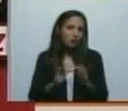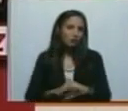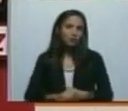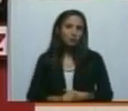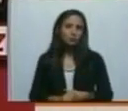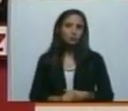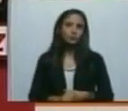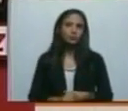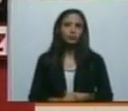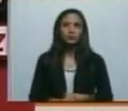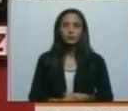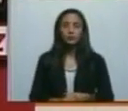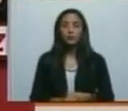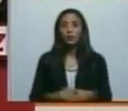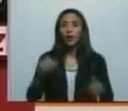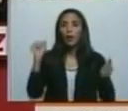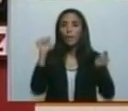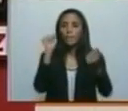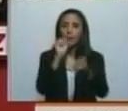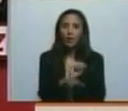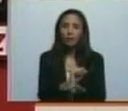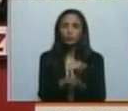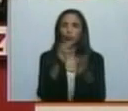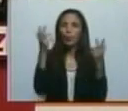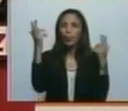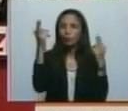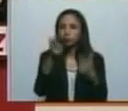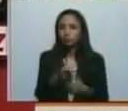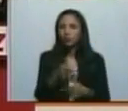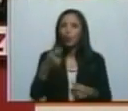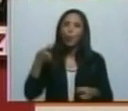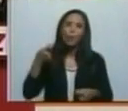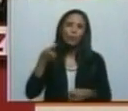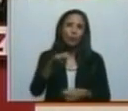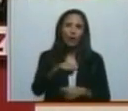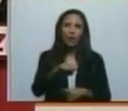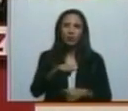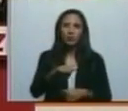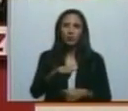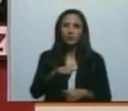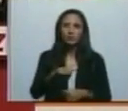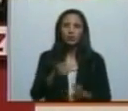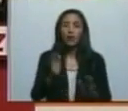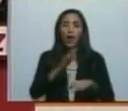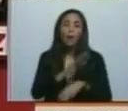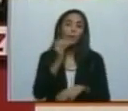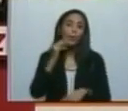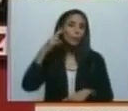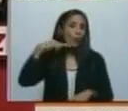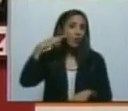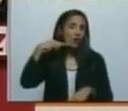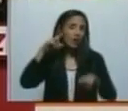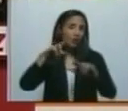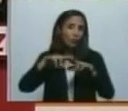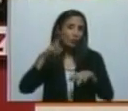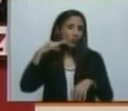Los destrozan, los meten presos, los matan, a veces solo por ser negro.